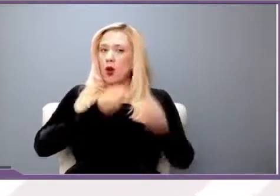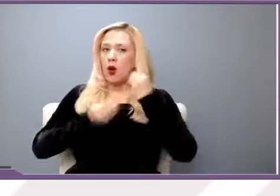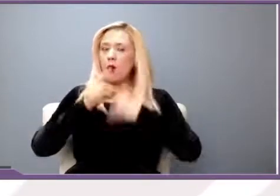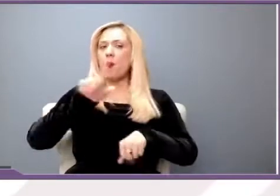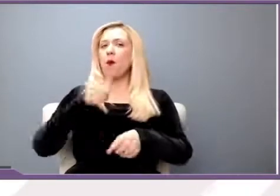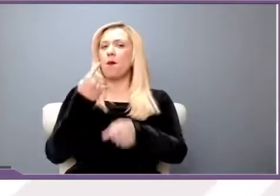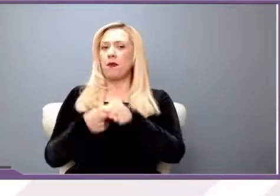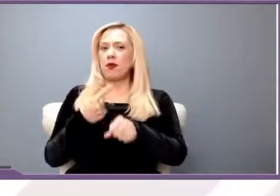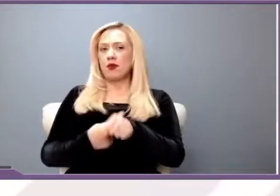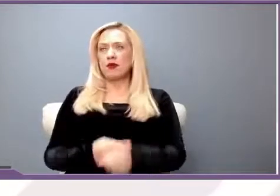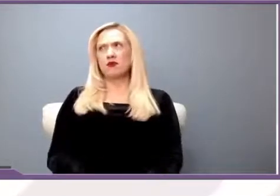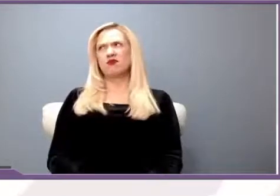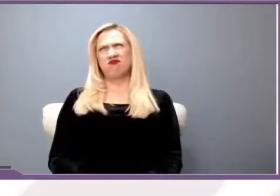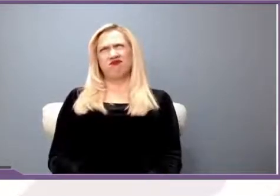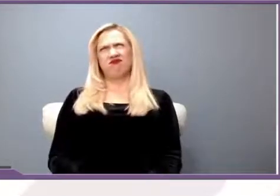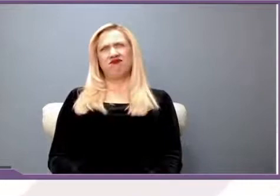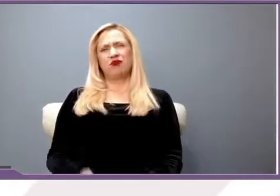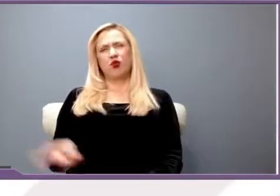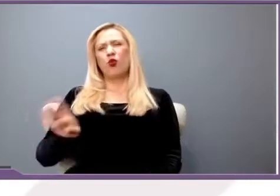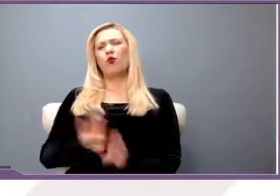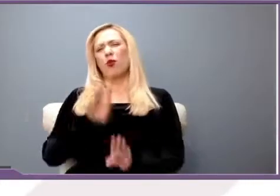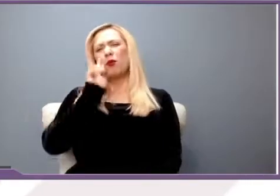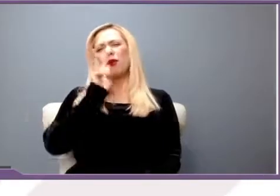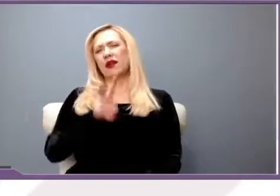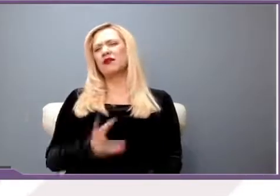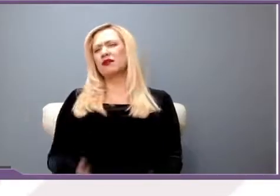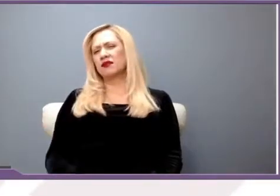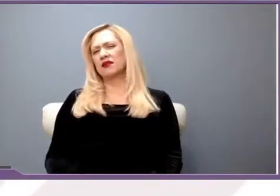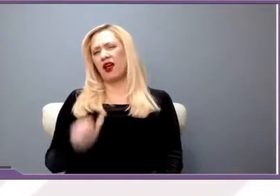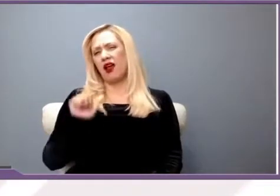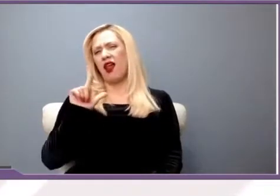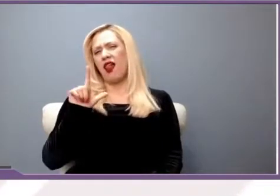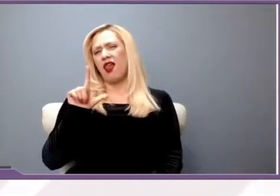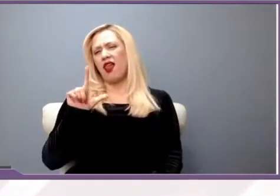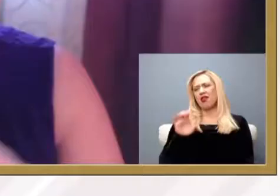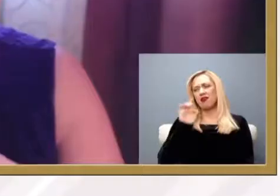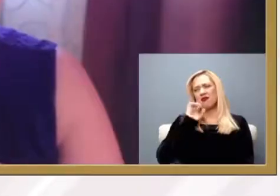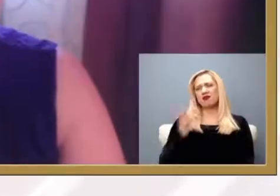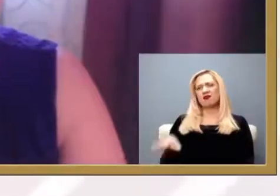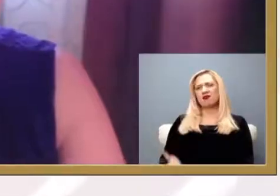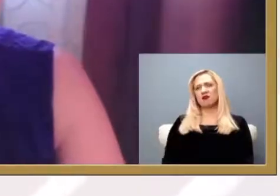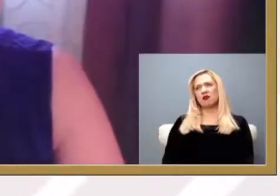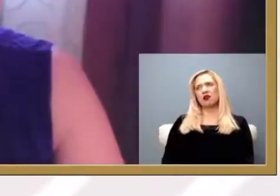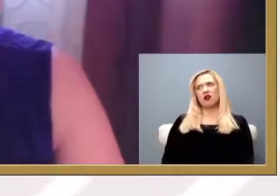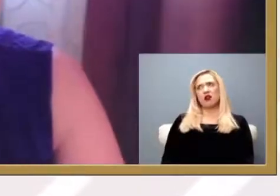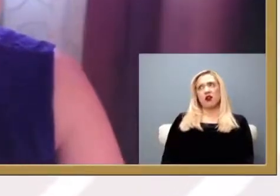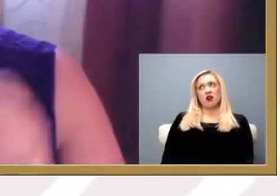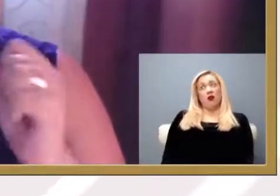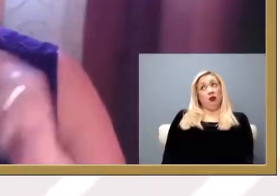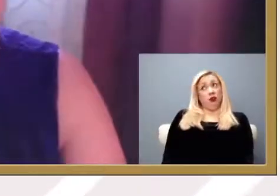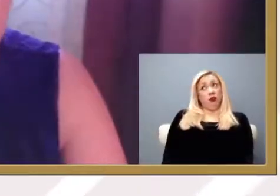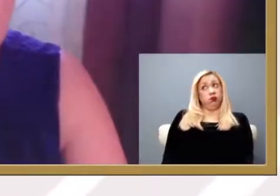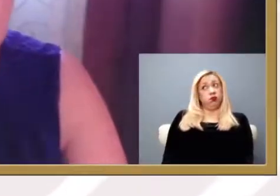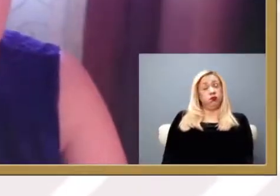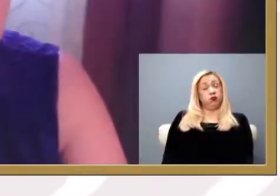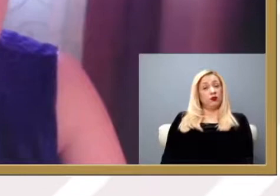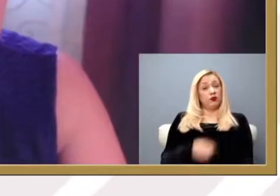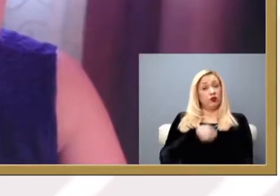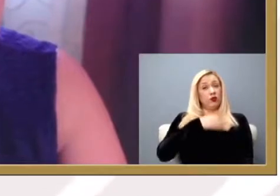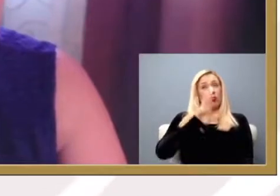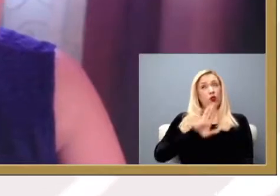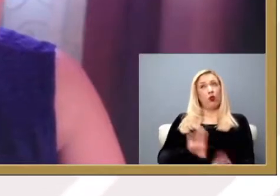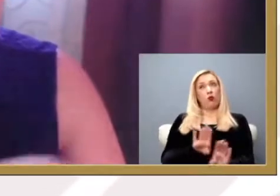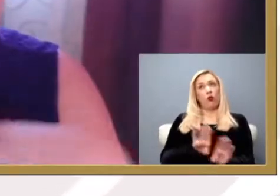Ale? Bueno, antes que nada, yo diría que yo no sé si hablaría de una disidencia gorda, sí de una